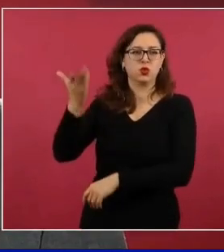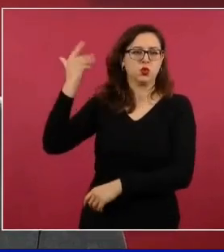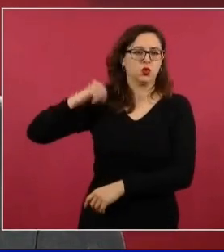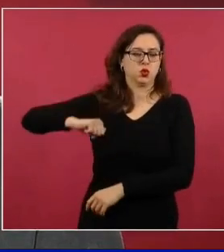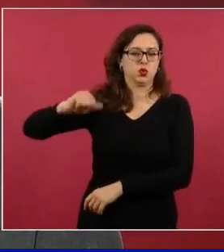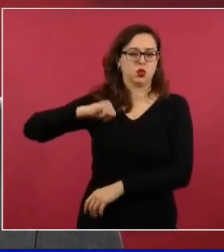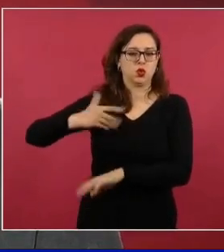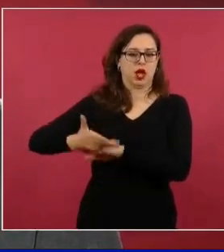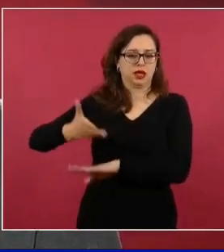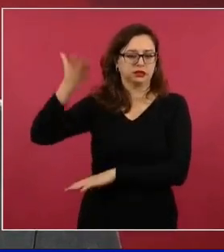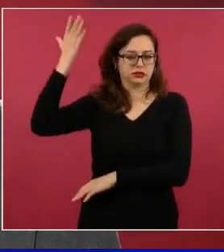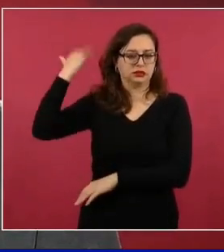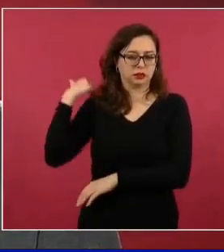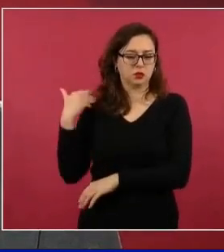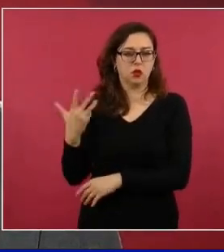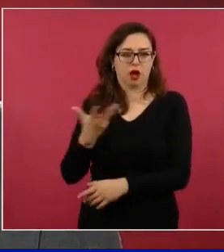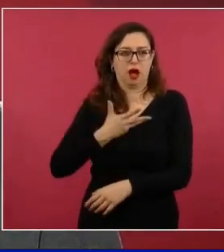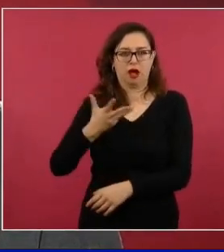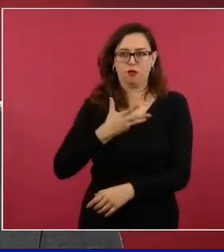por los ciudadanos.